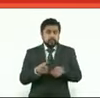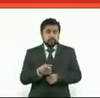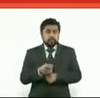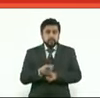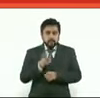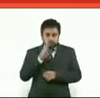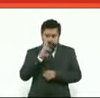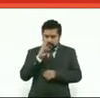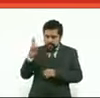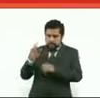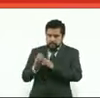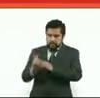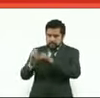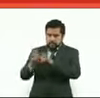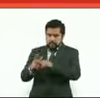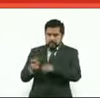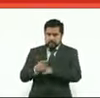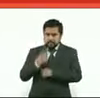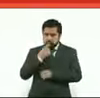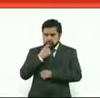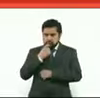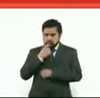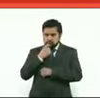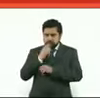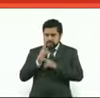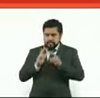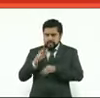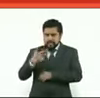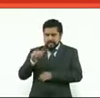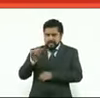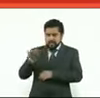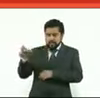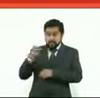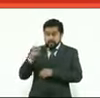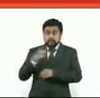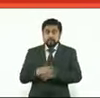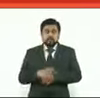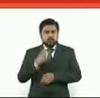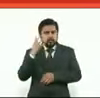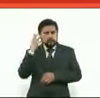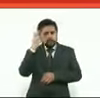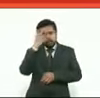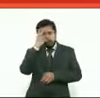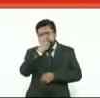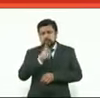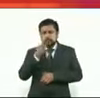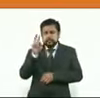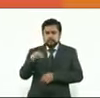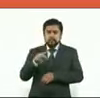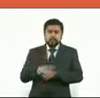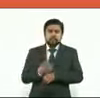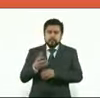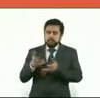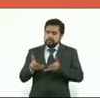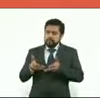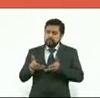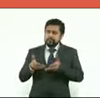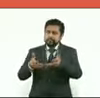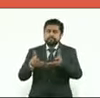héroes, precisamente. Una muy bonita toma, muy, muy bonita. Bueno, la verdad es que se pueden hacer unas